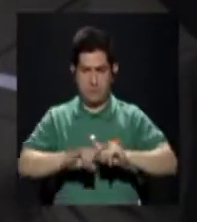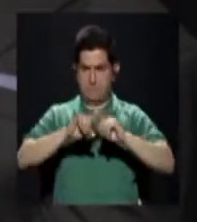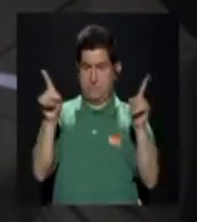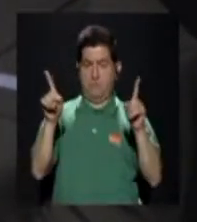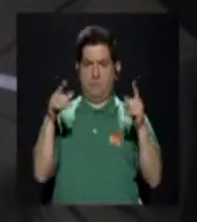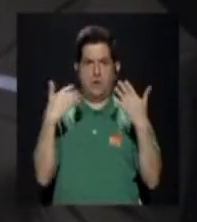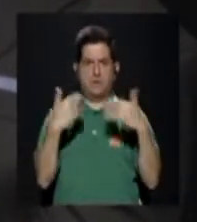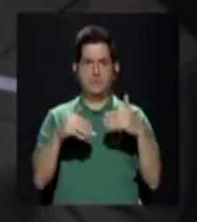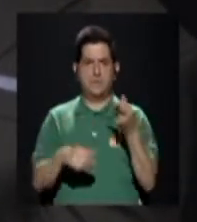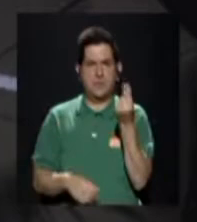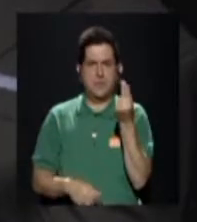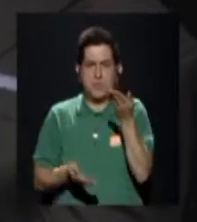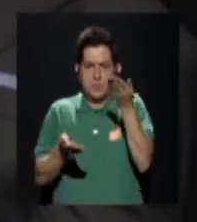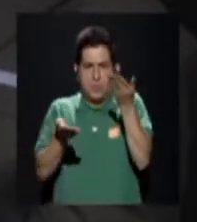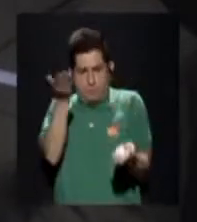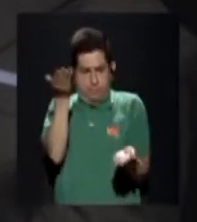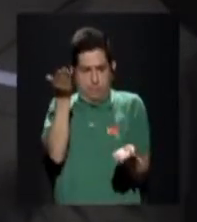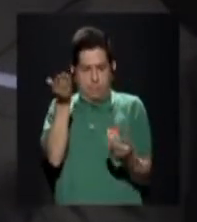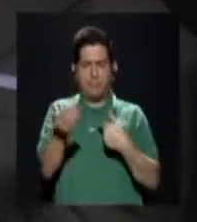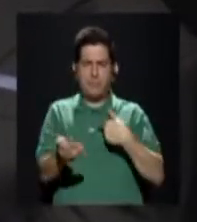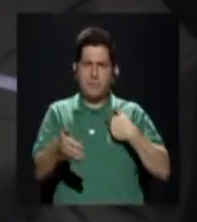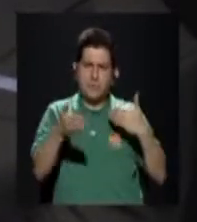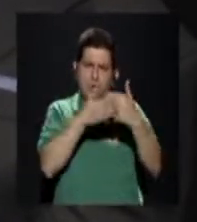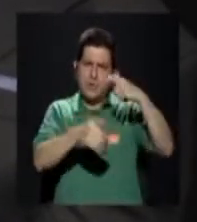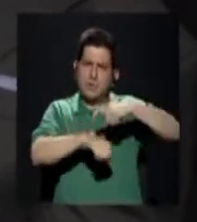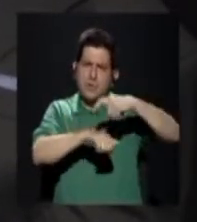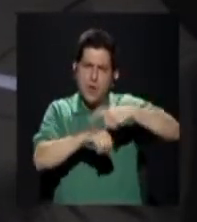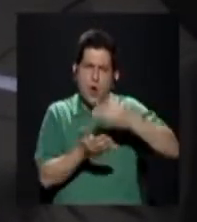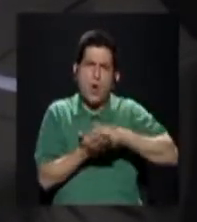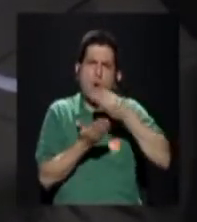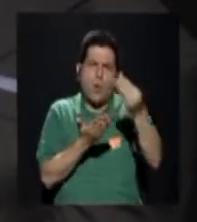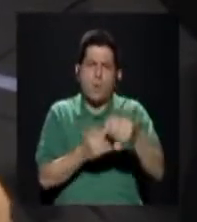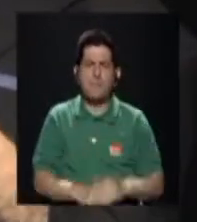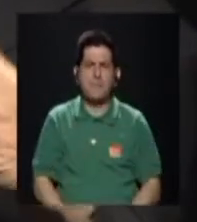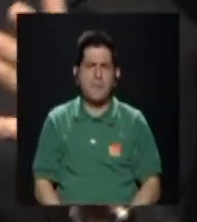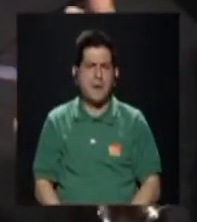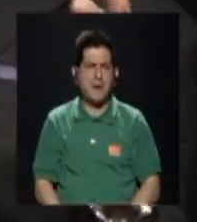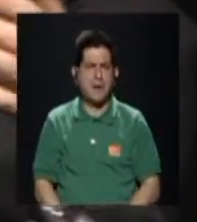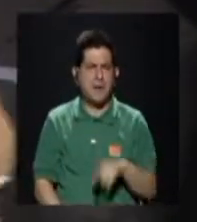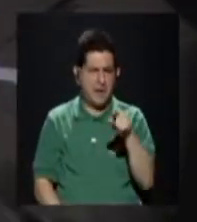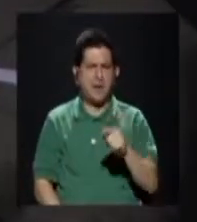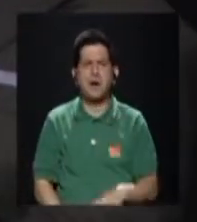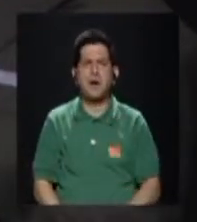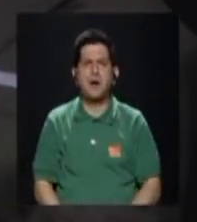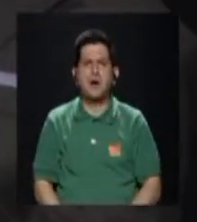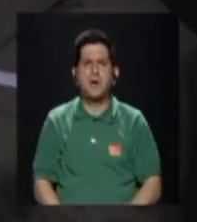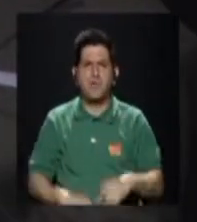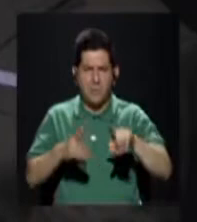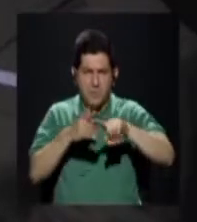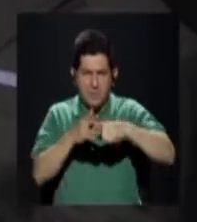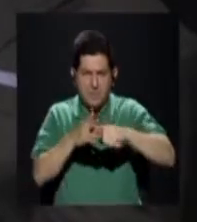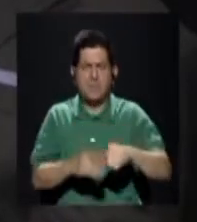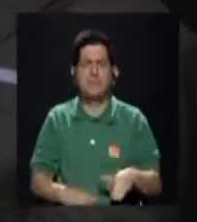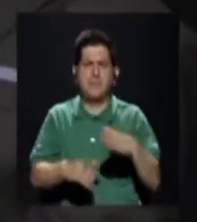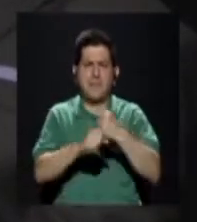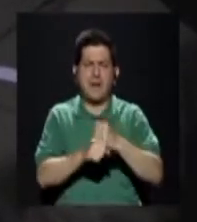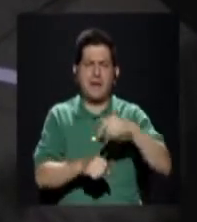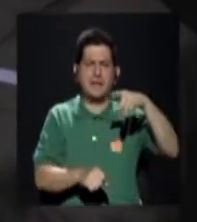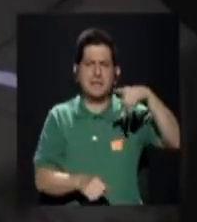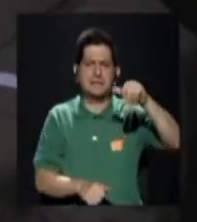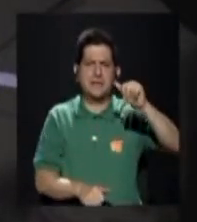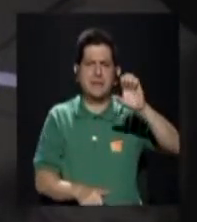diferencias abismales. Yo recientemente iba a comprar un aparatillo para hacer paella. Me voy a un